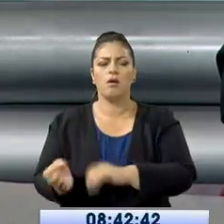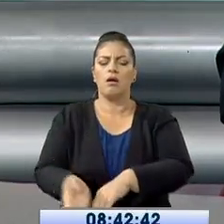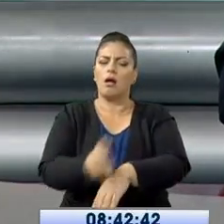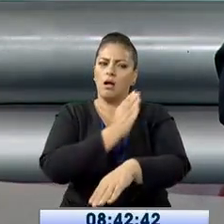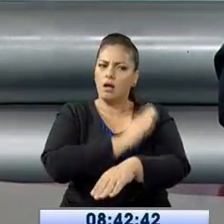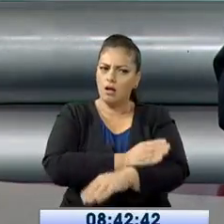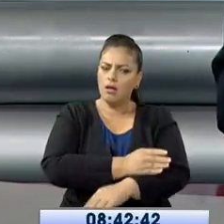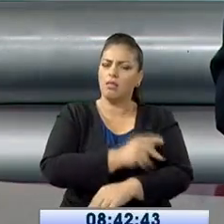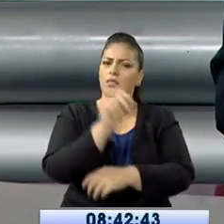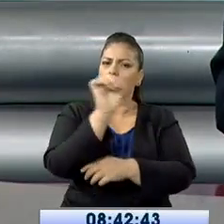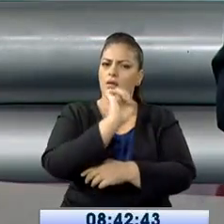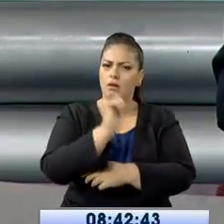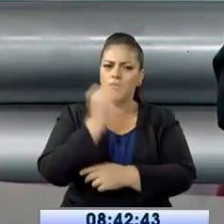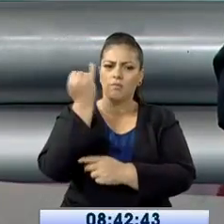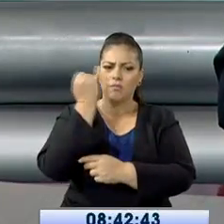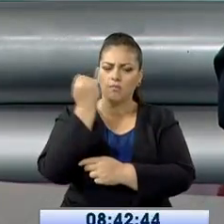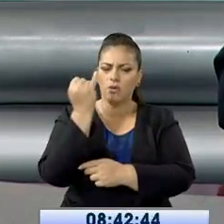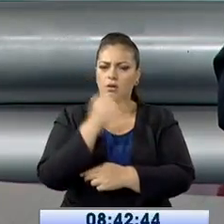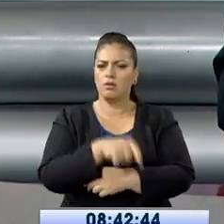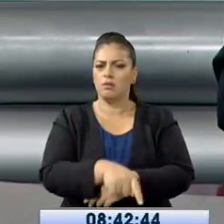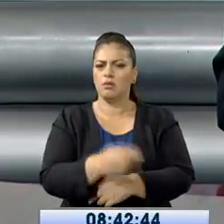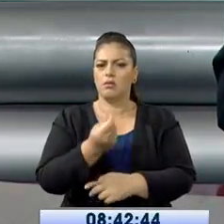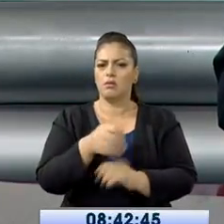también al norte de Guayaquil.